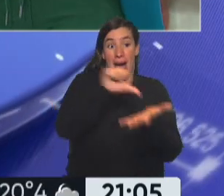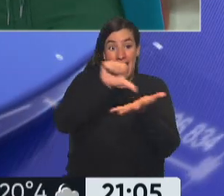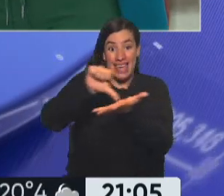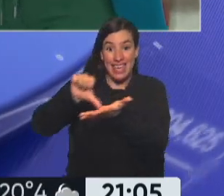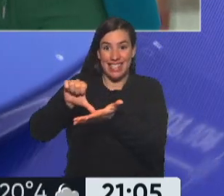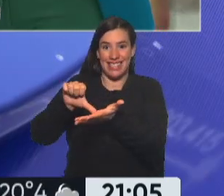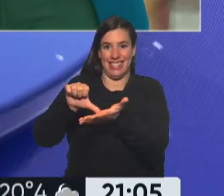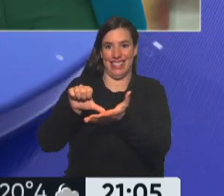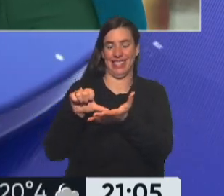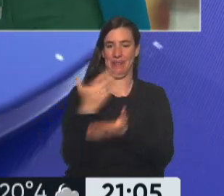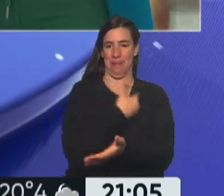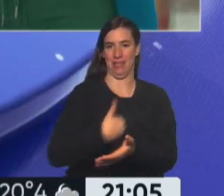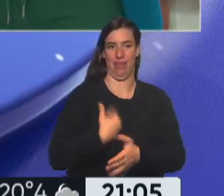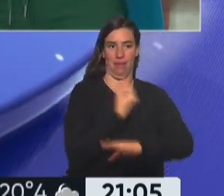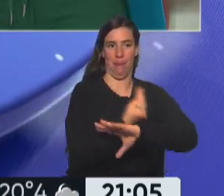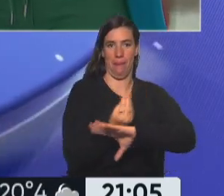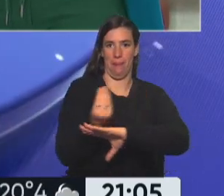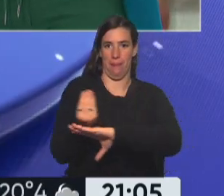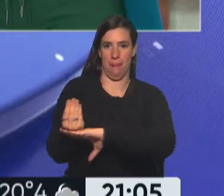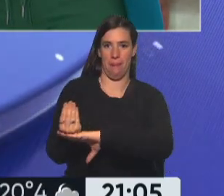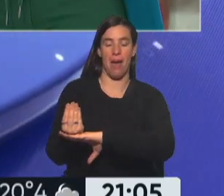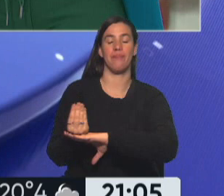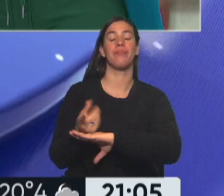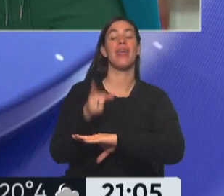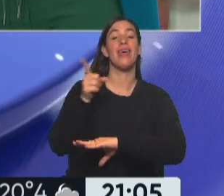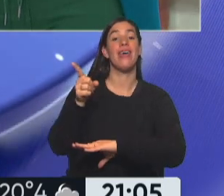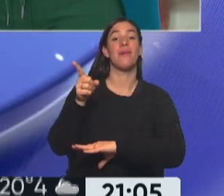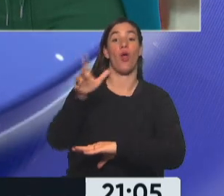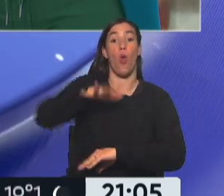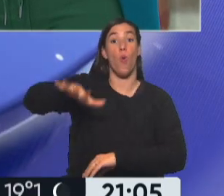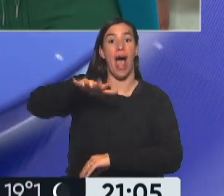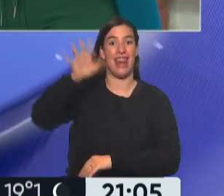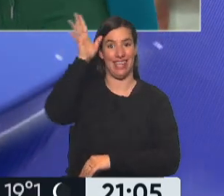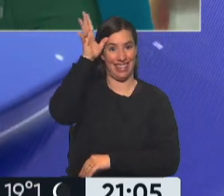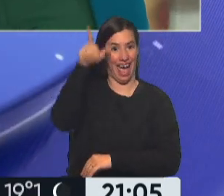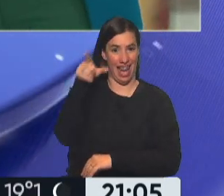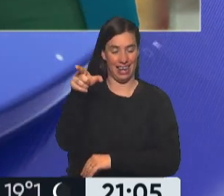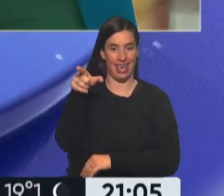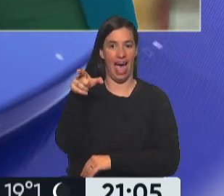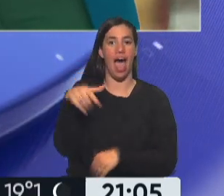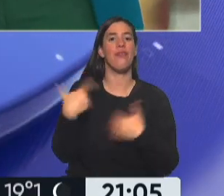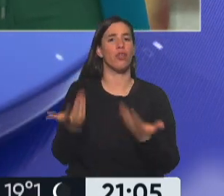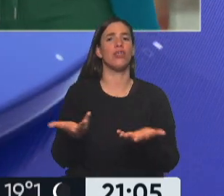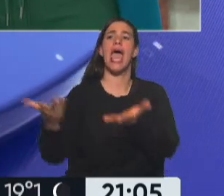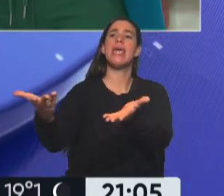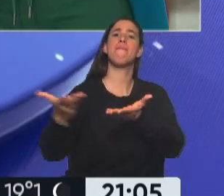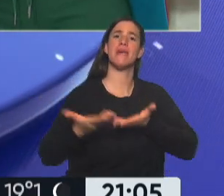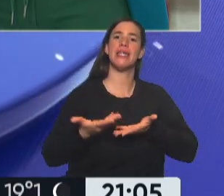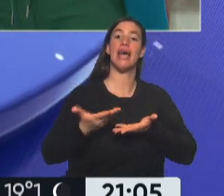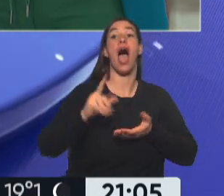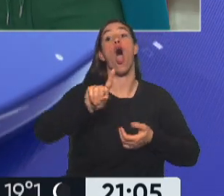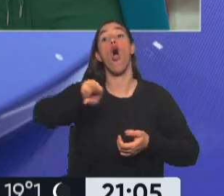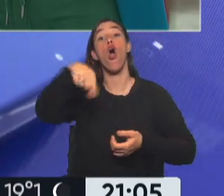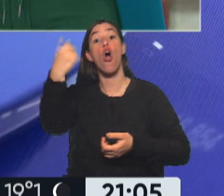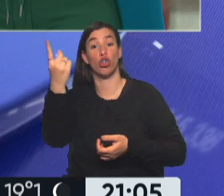del G7, lo que se hace en este caso, que va a ser Italia, la anfitriona Giorgia Meloni, la premier, lo que hace es invitar a otros mandatarios,